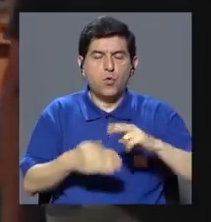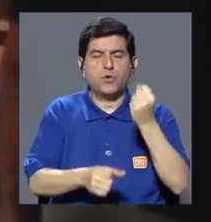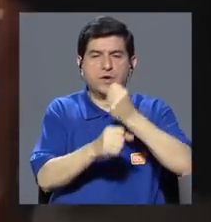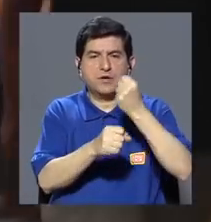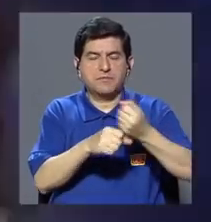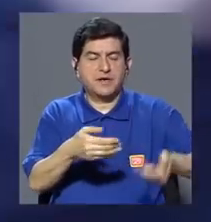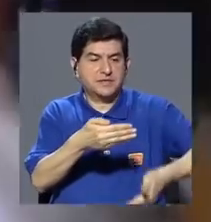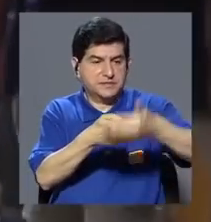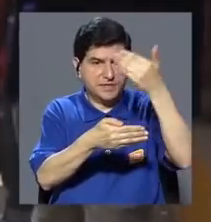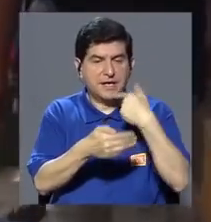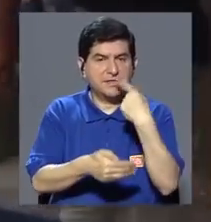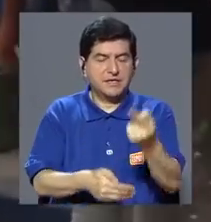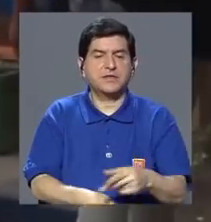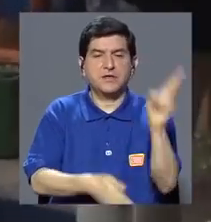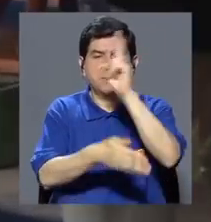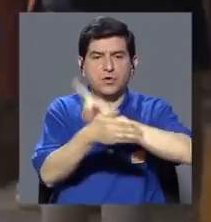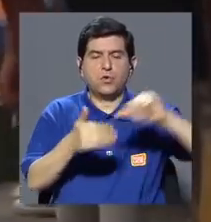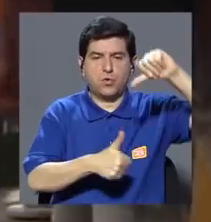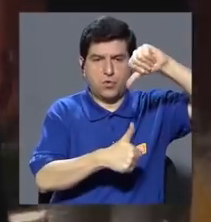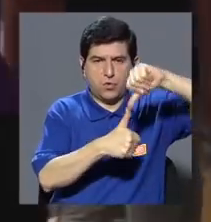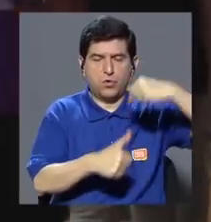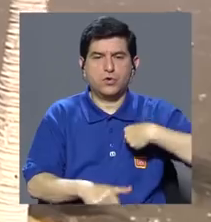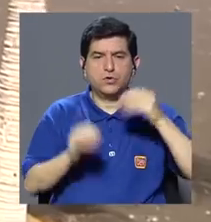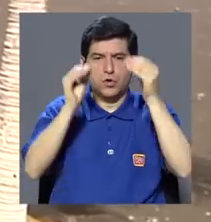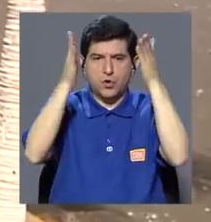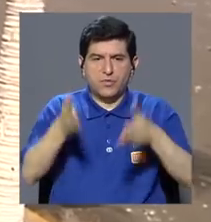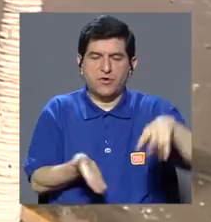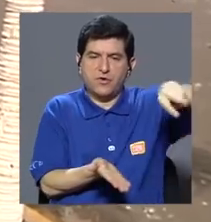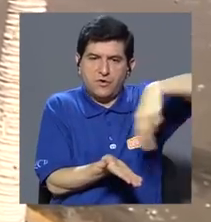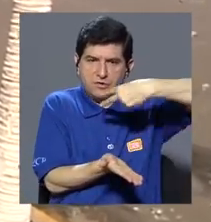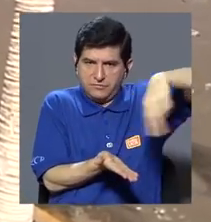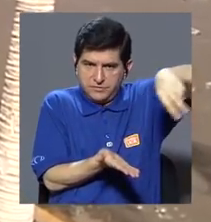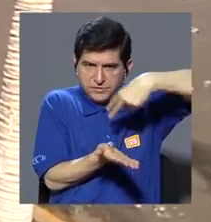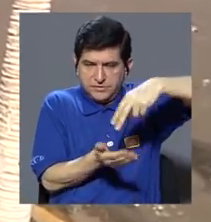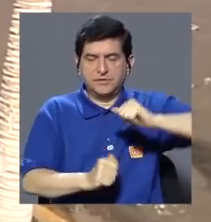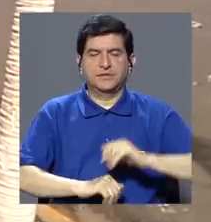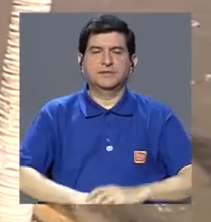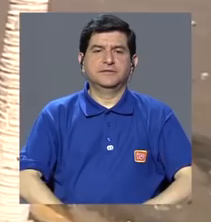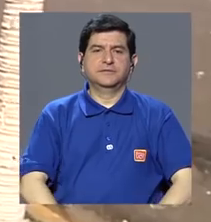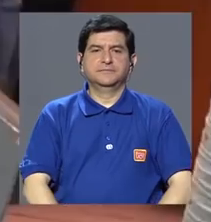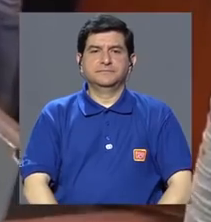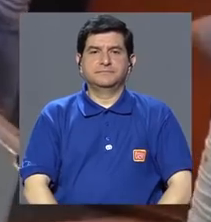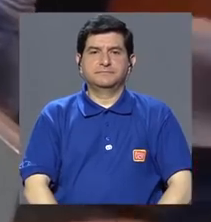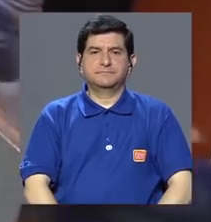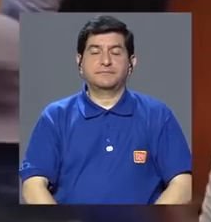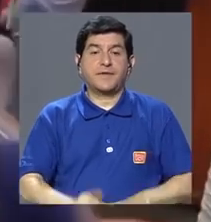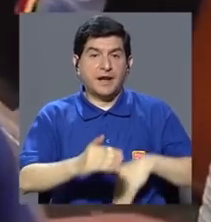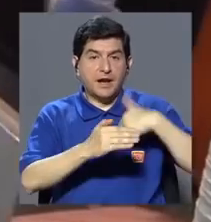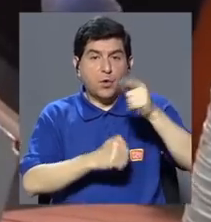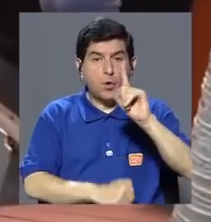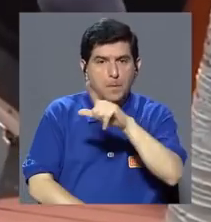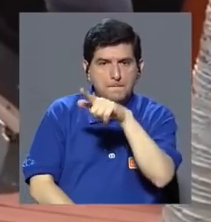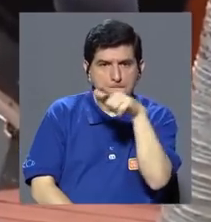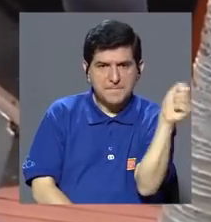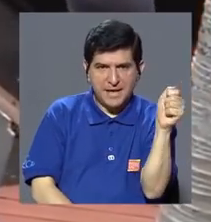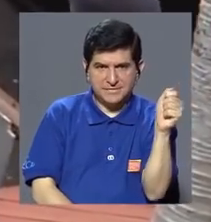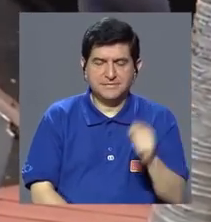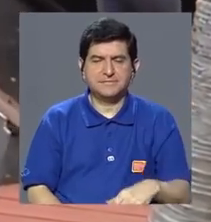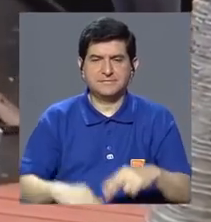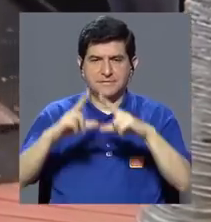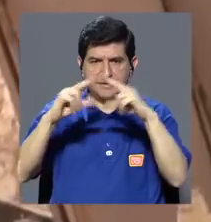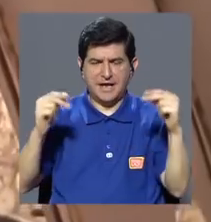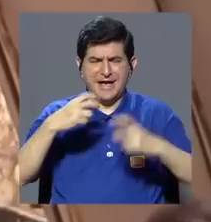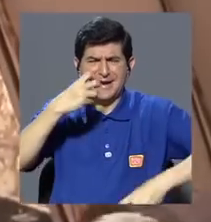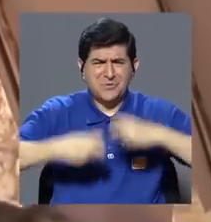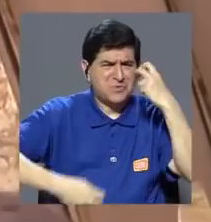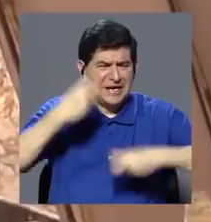anteriormente la universidad centroamericana uca yo era la maestra de danza después de un mes que nicaragua entra en crisis